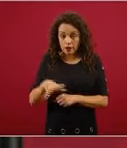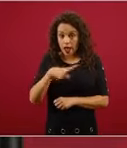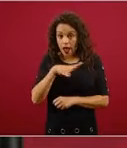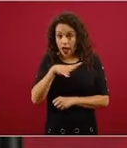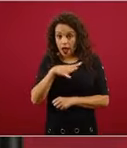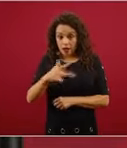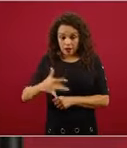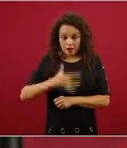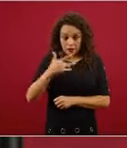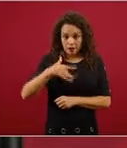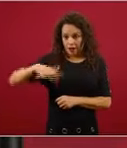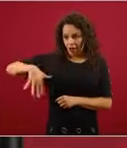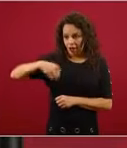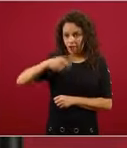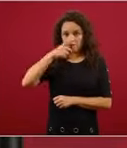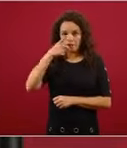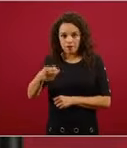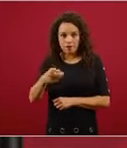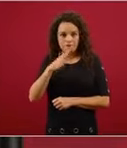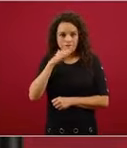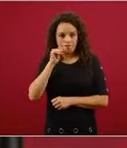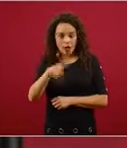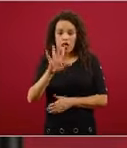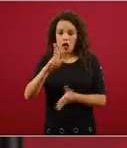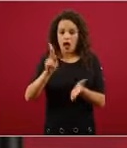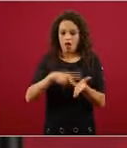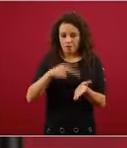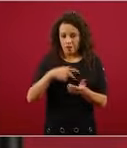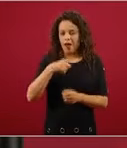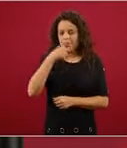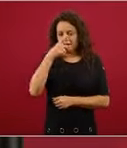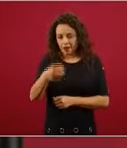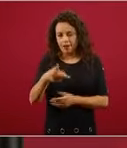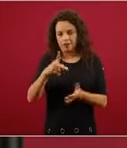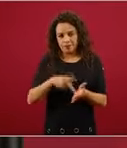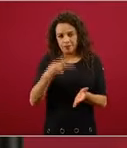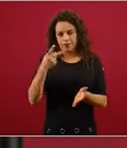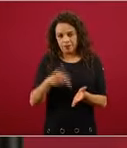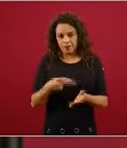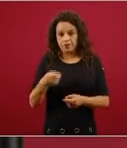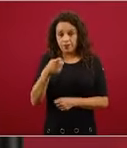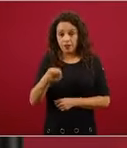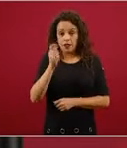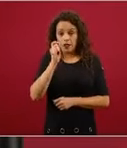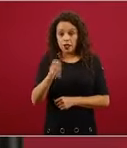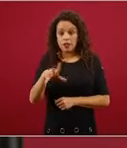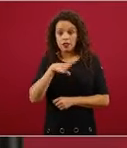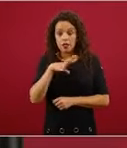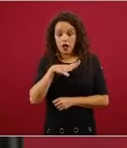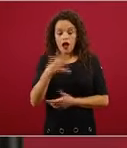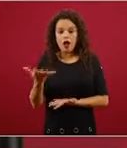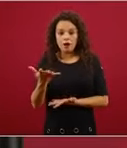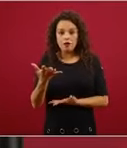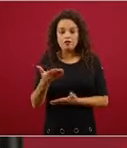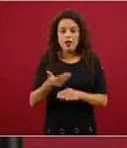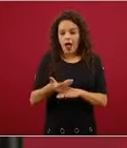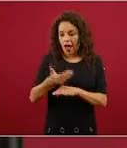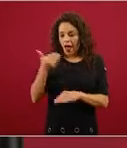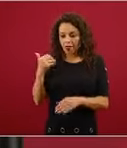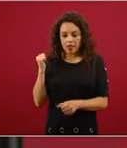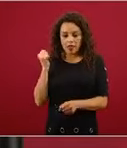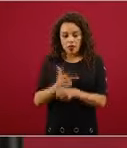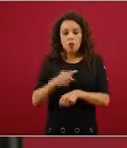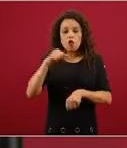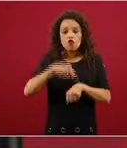síntomas que he mencionado y que hemos mencionado múltiples veces se beneficia de una valoración médica oportuna. Si se